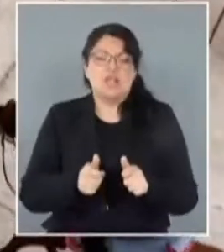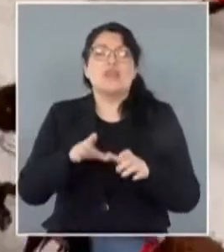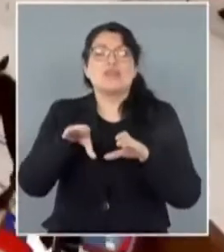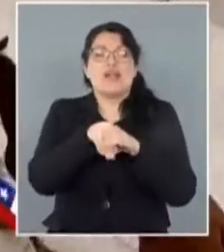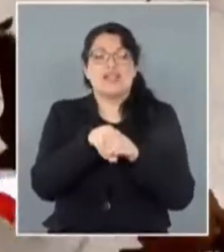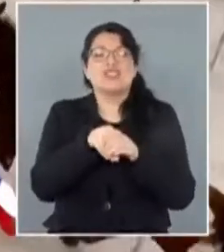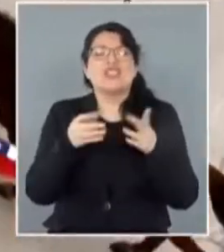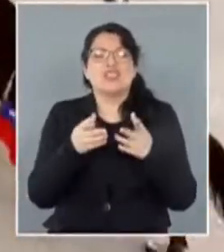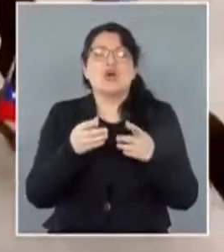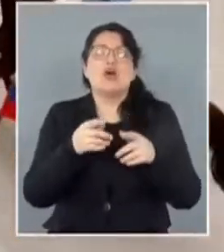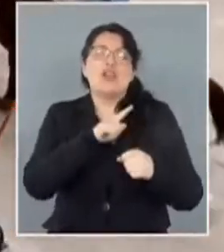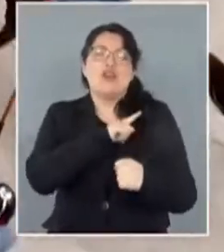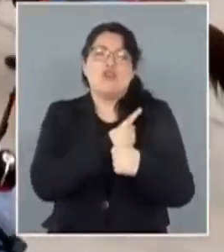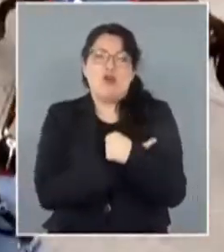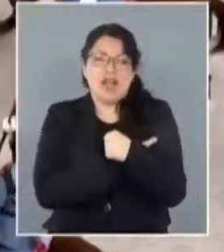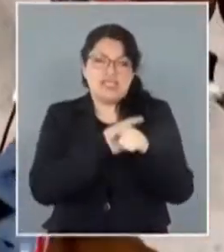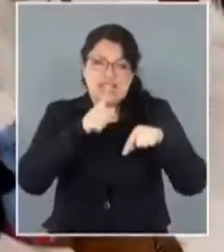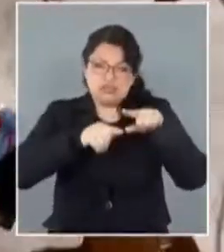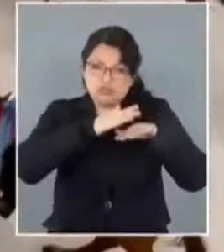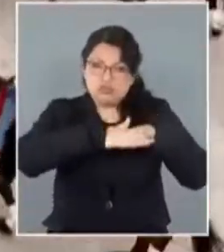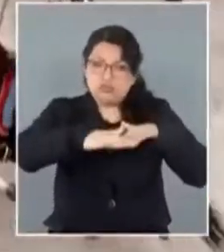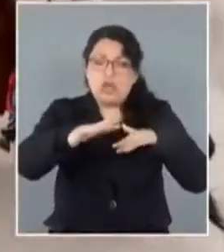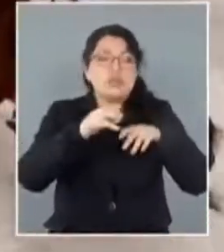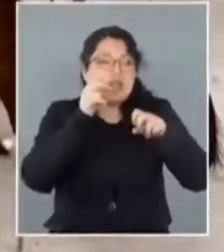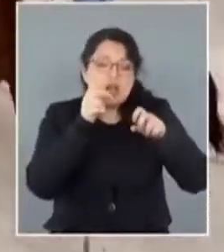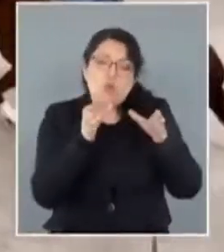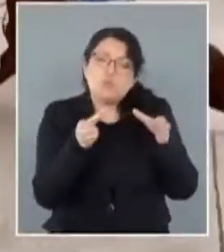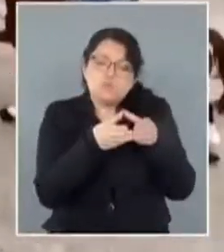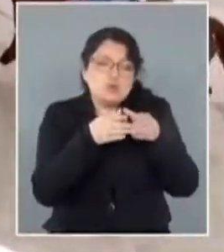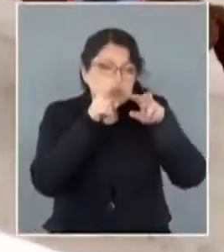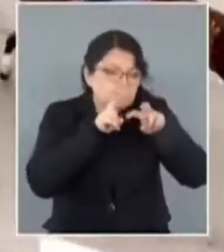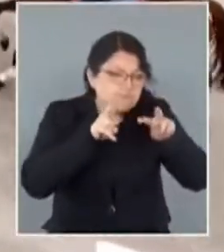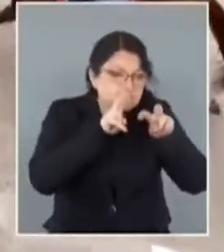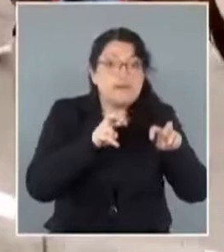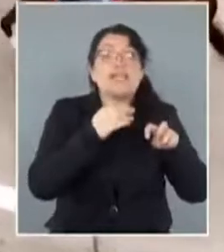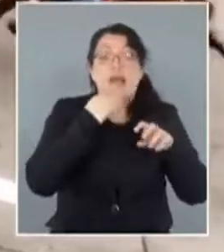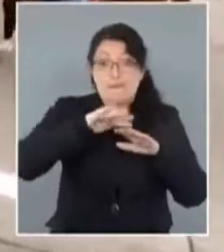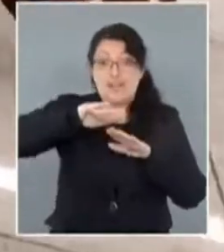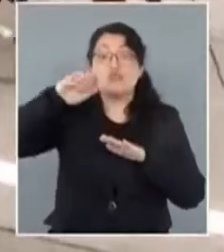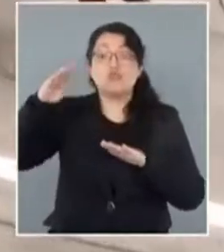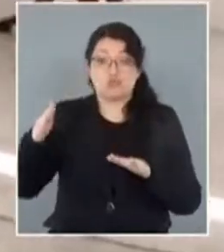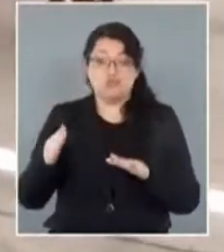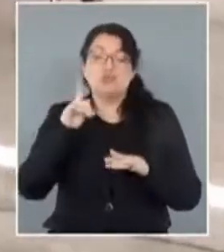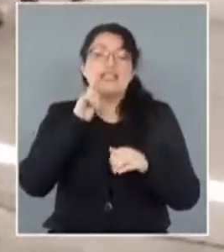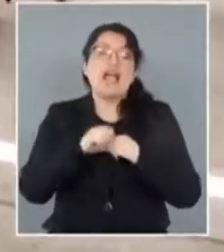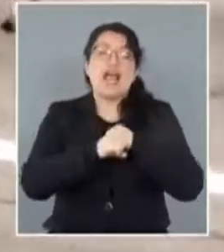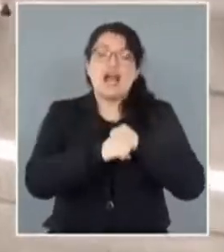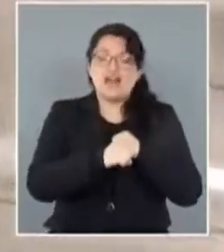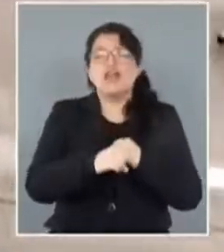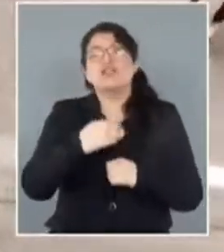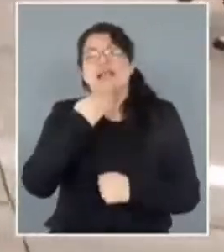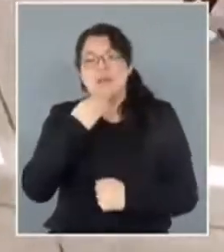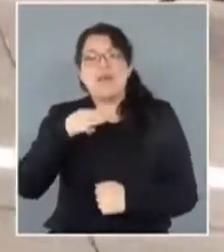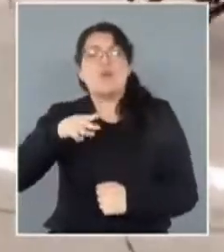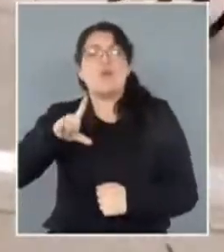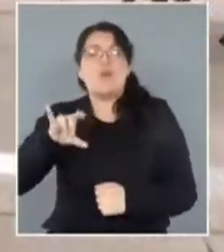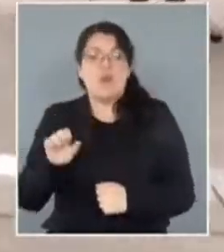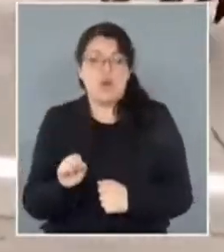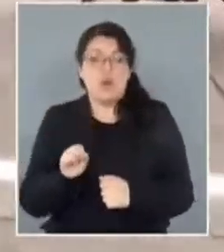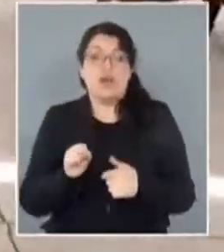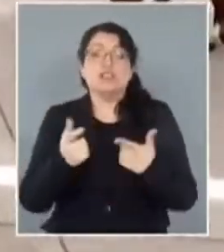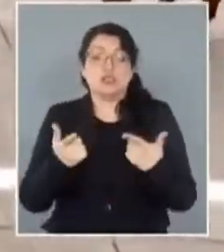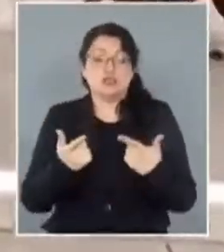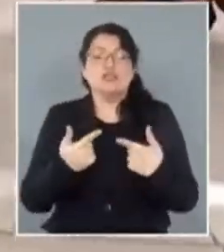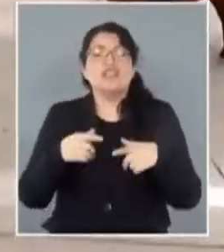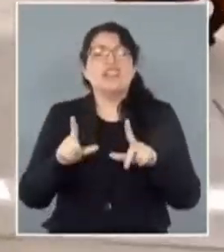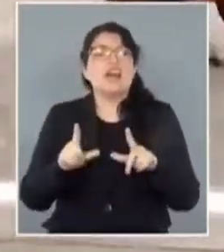la Fuerza Terrestre en las unidades de exploración y de montaña con ganado caballar y mular, entregando los